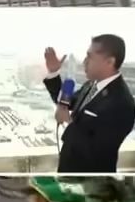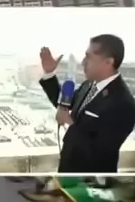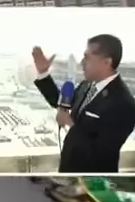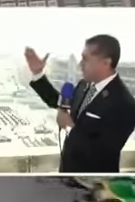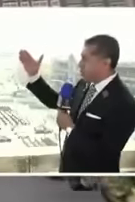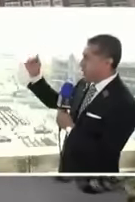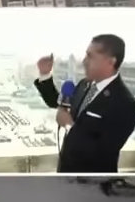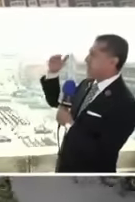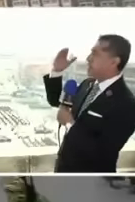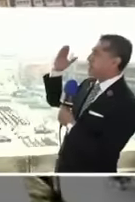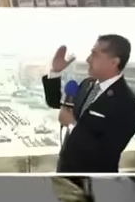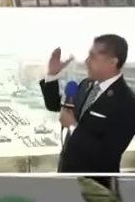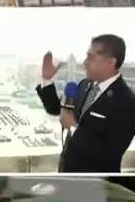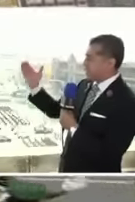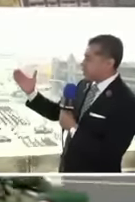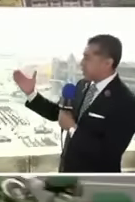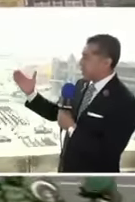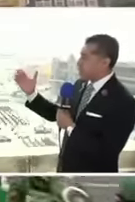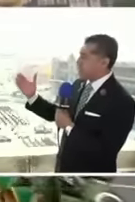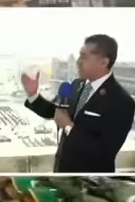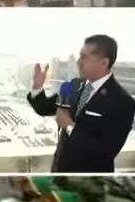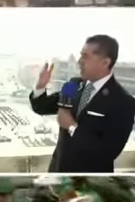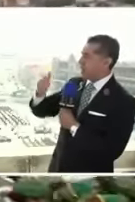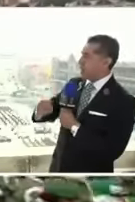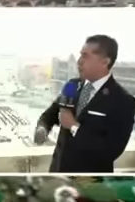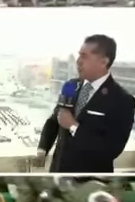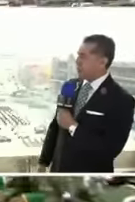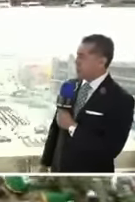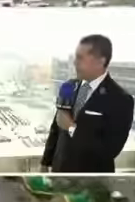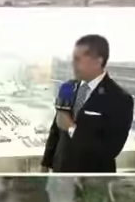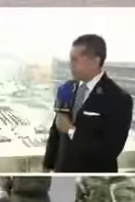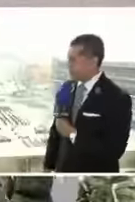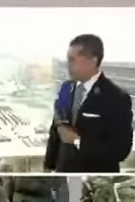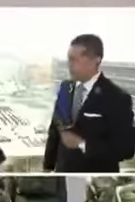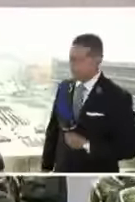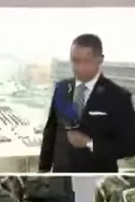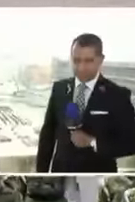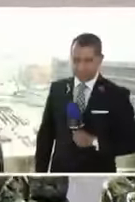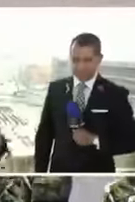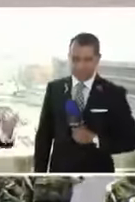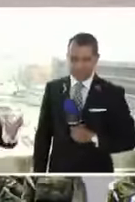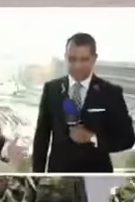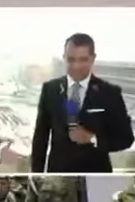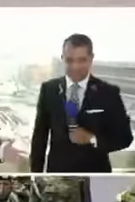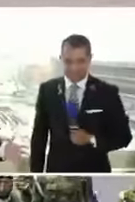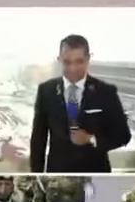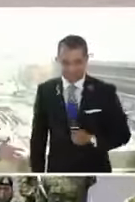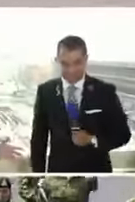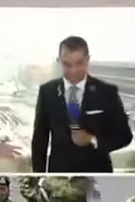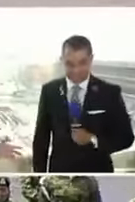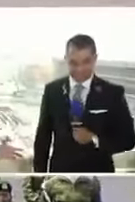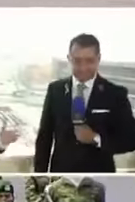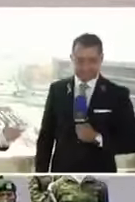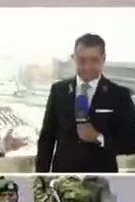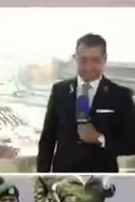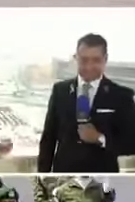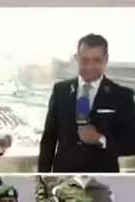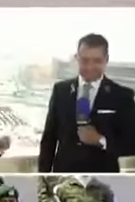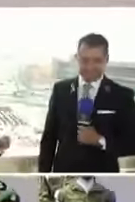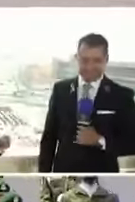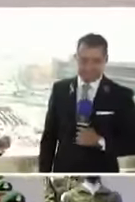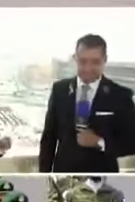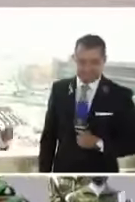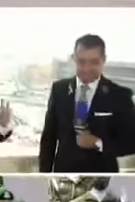Mayo, Avenida Juárez, Paseo de la Reforma, hasta llegar a Campo Militar. Sí, sin duda es importante seguir los